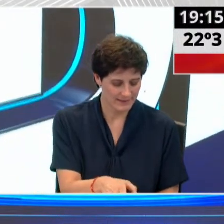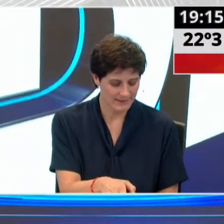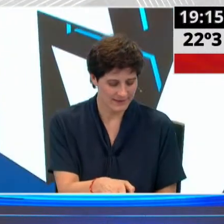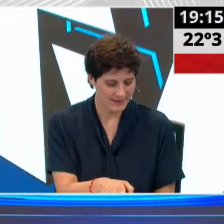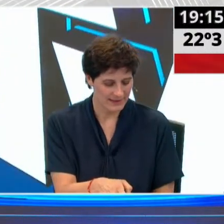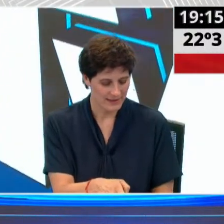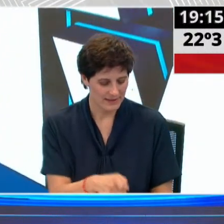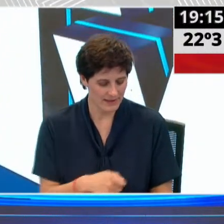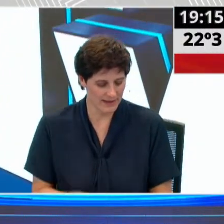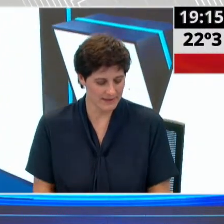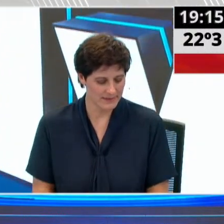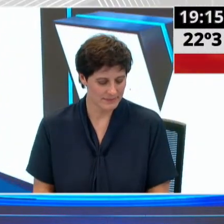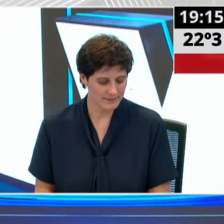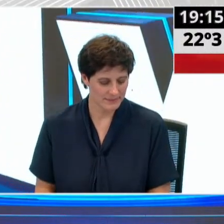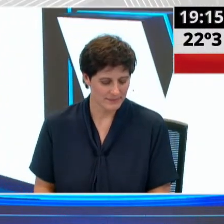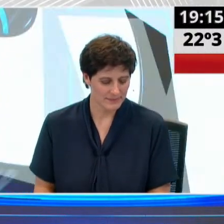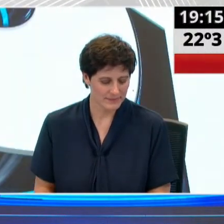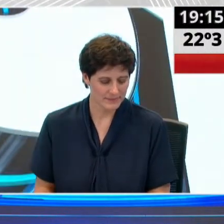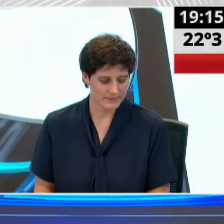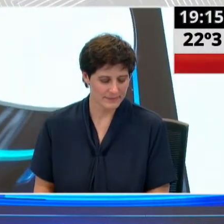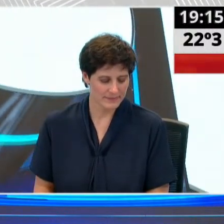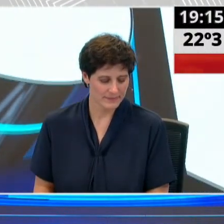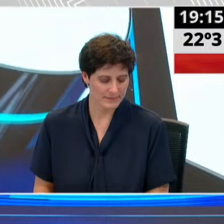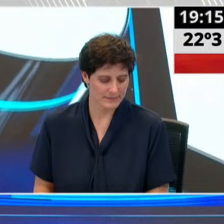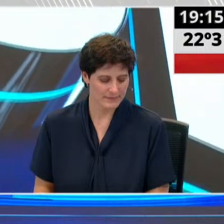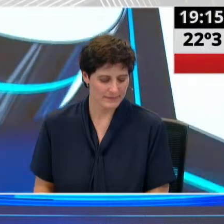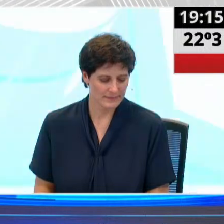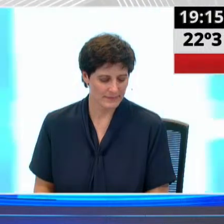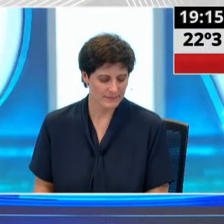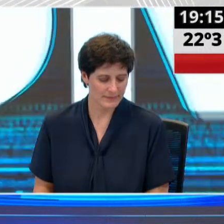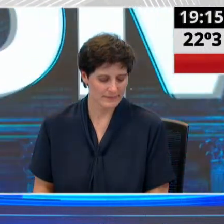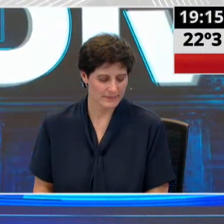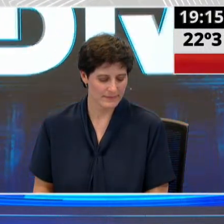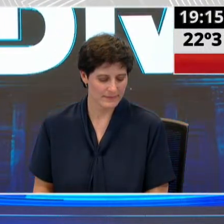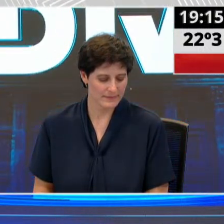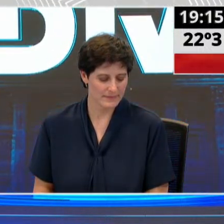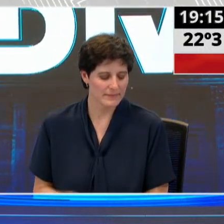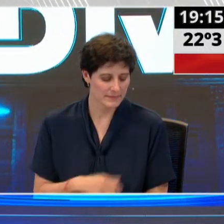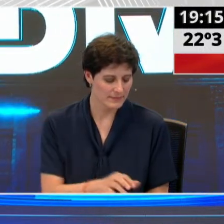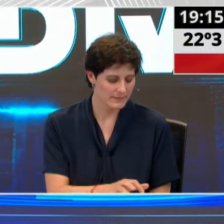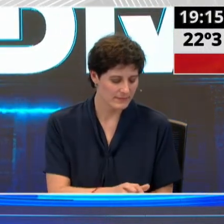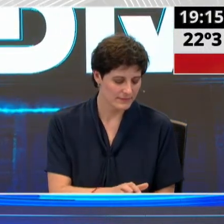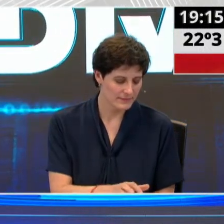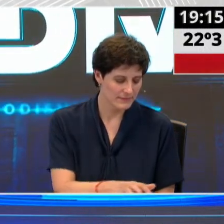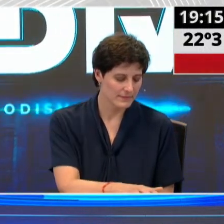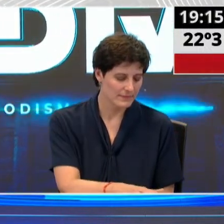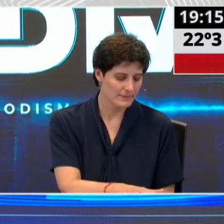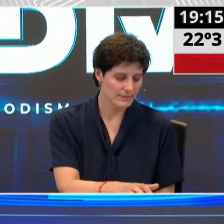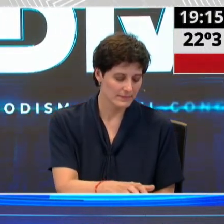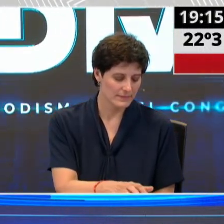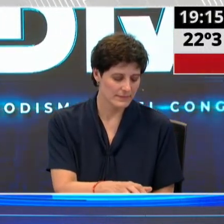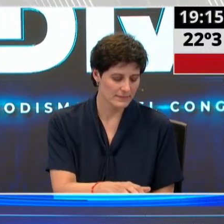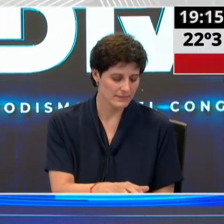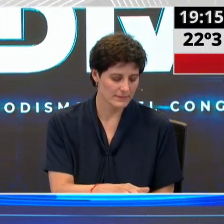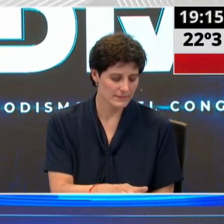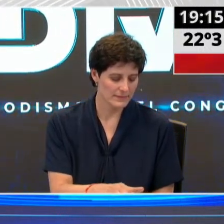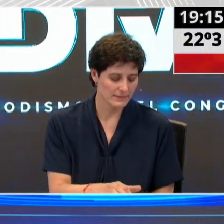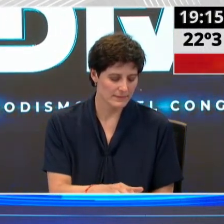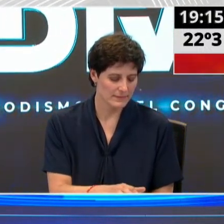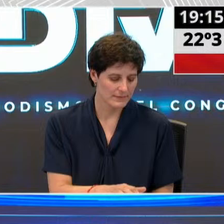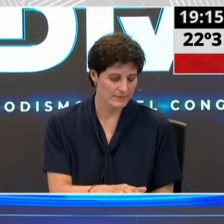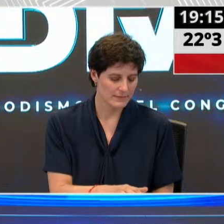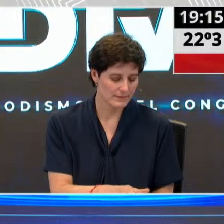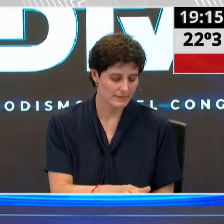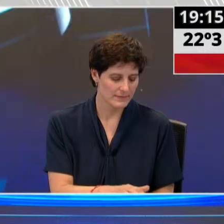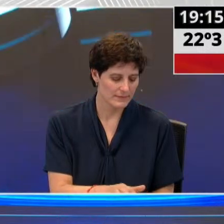escueto de precisiones, digamos, ¿no es cierto? Entonces, a partir de eso vamos a ver cómo se puede resolver. Y también pensando que el